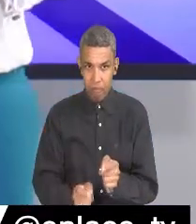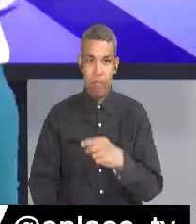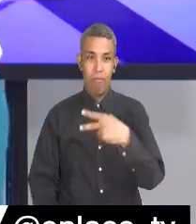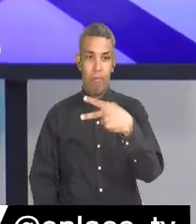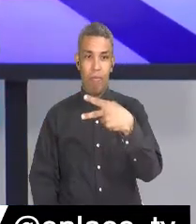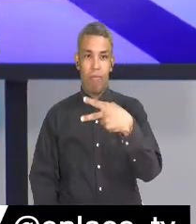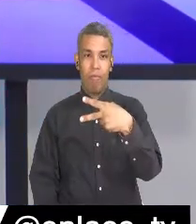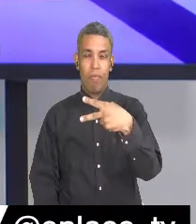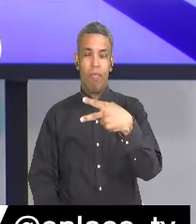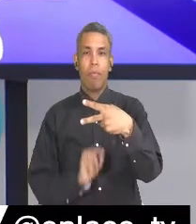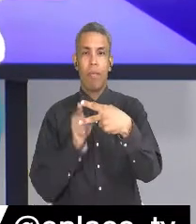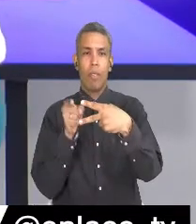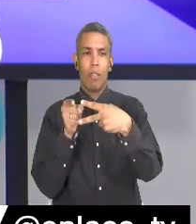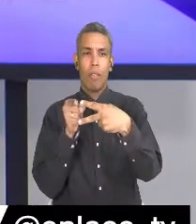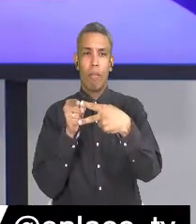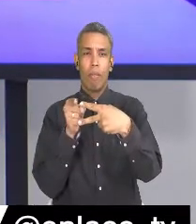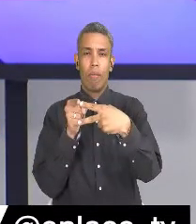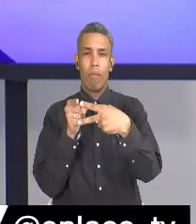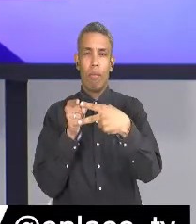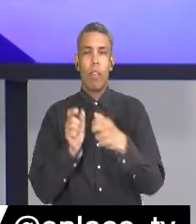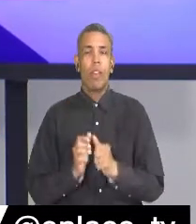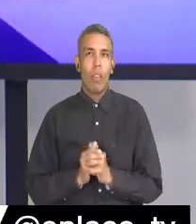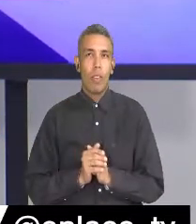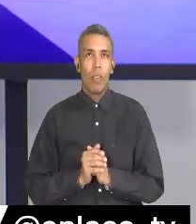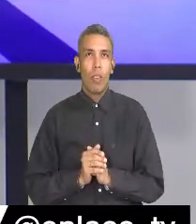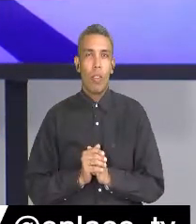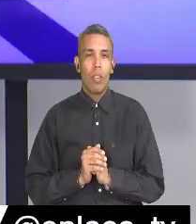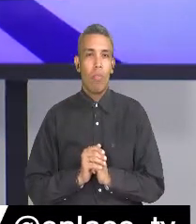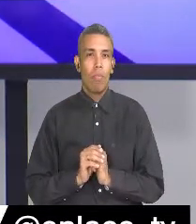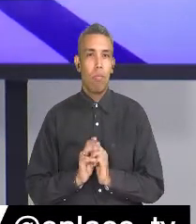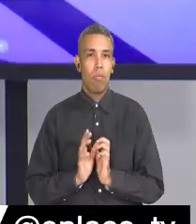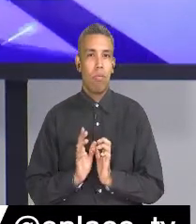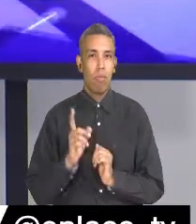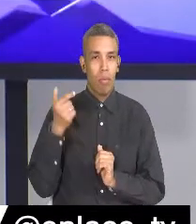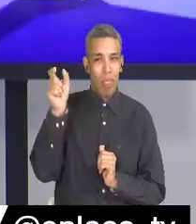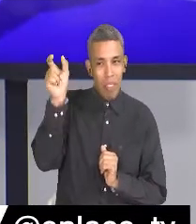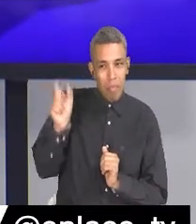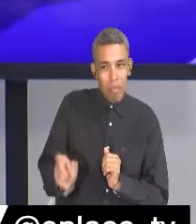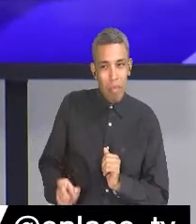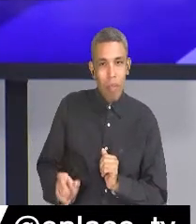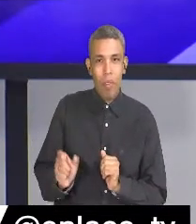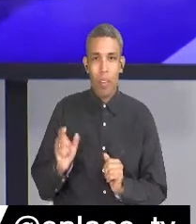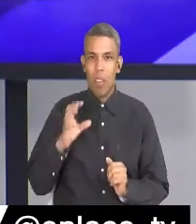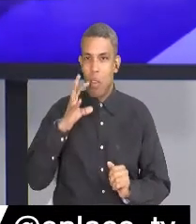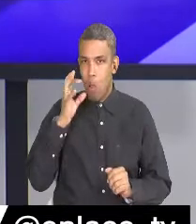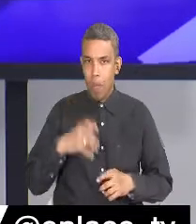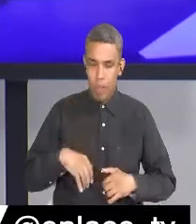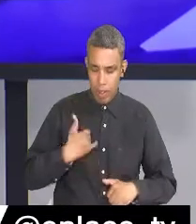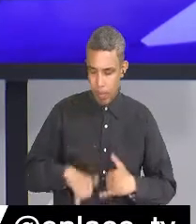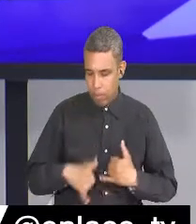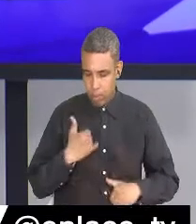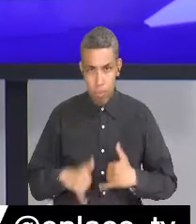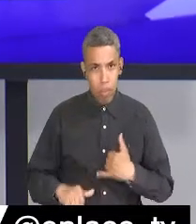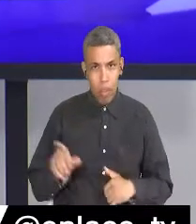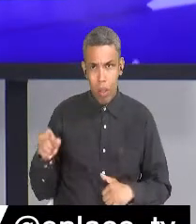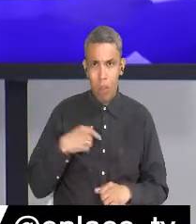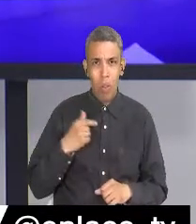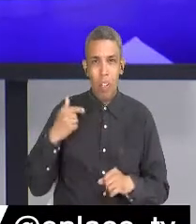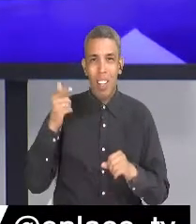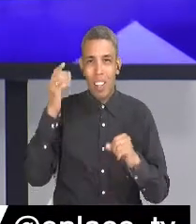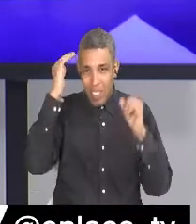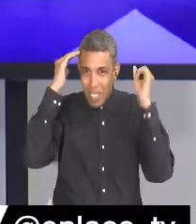Se pronunciaron con respecto a las amenazas extorsivas que ha recibido el exjugador de la Selección Colombia, René Higuita, en Puerto Berrío, Antioquia, en jurisdicción